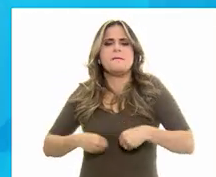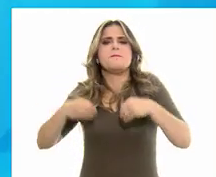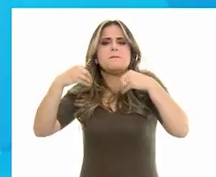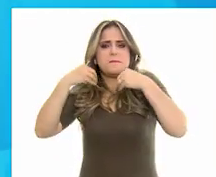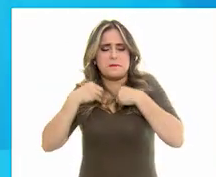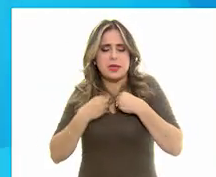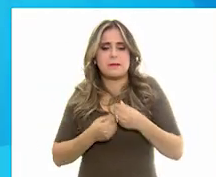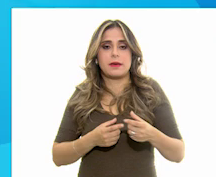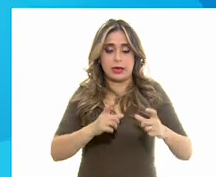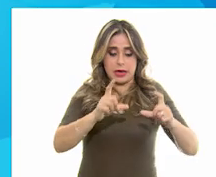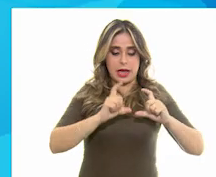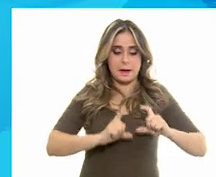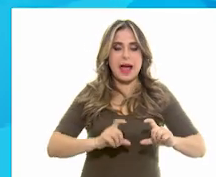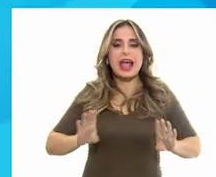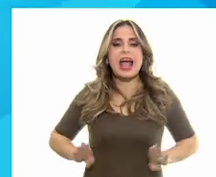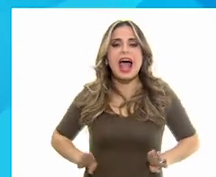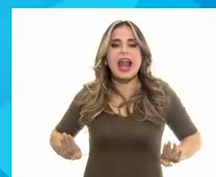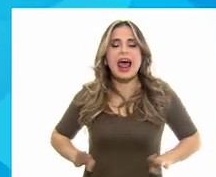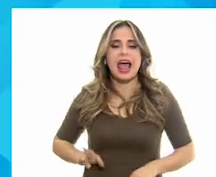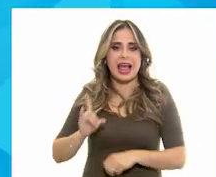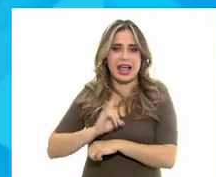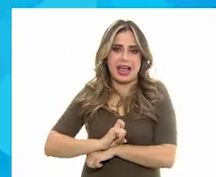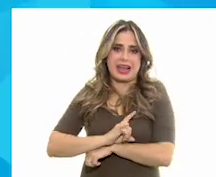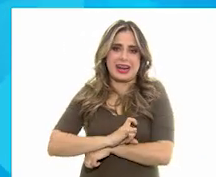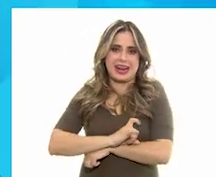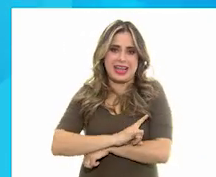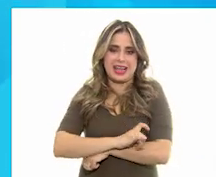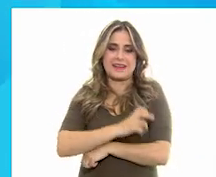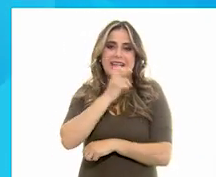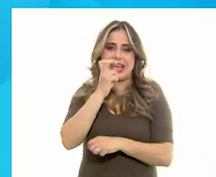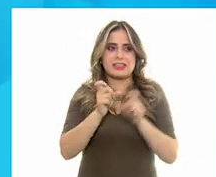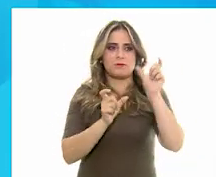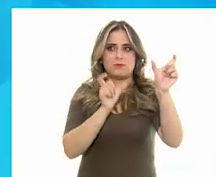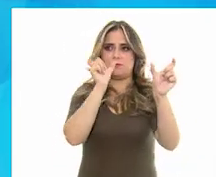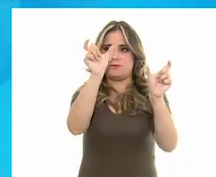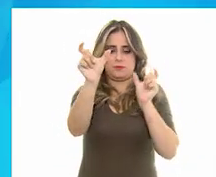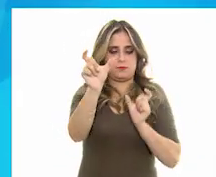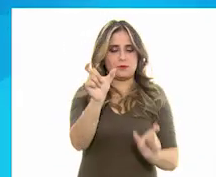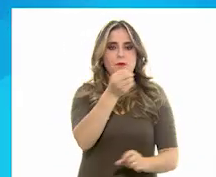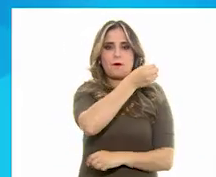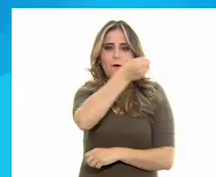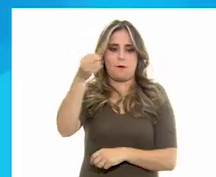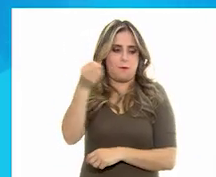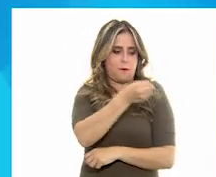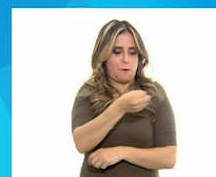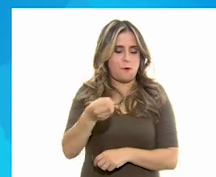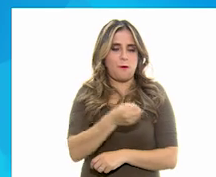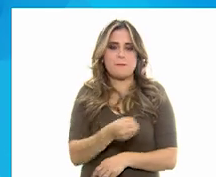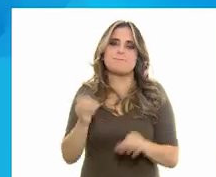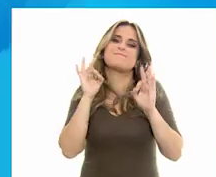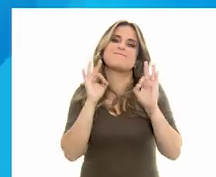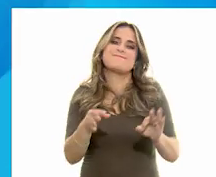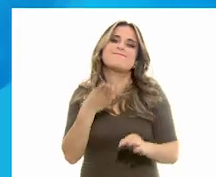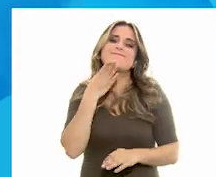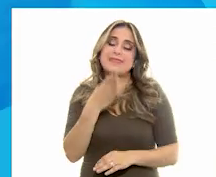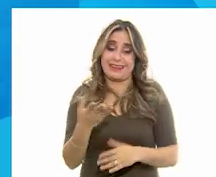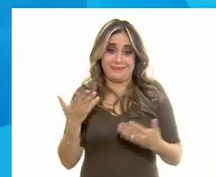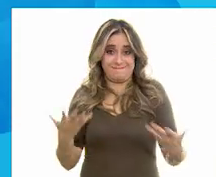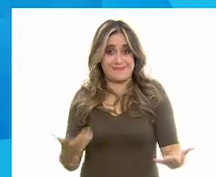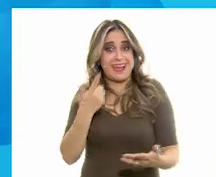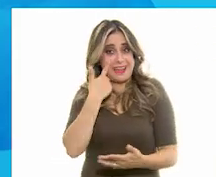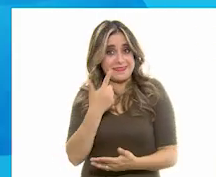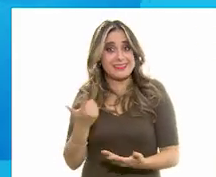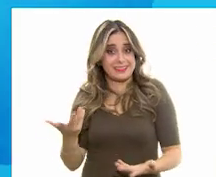sus características. Ay. Y entonces ya le dio toda estructura a su texto que viene así. ¿Sí te das cuenta?